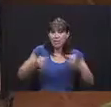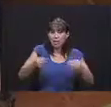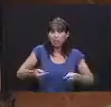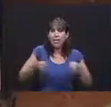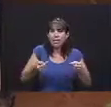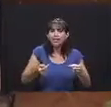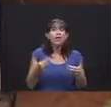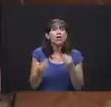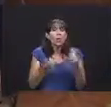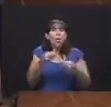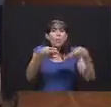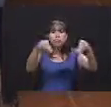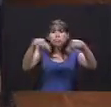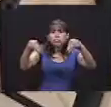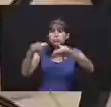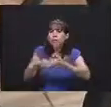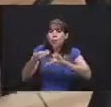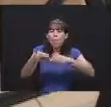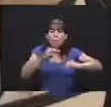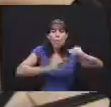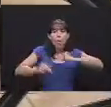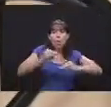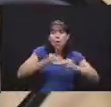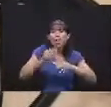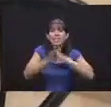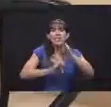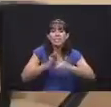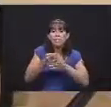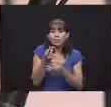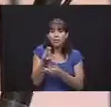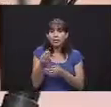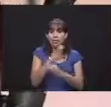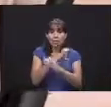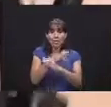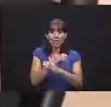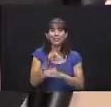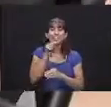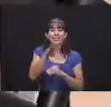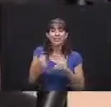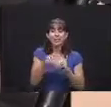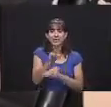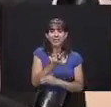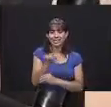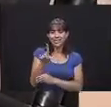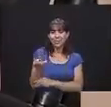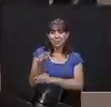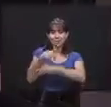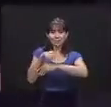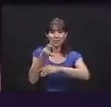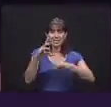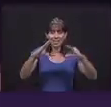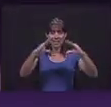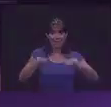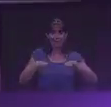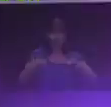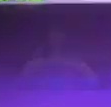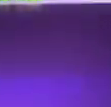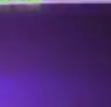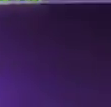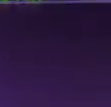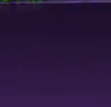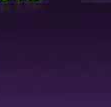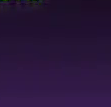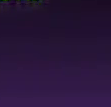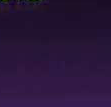reportaje sobre las sillas de ruedas, precios, tipos y cuidados. Esto y más en Nexos,